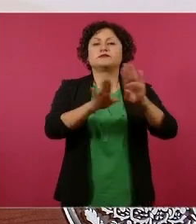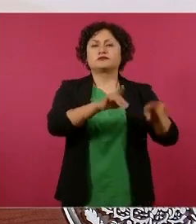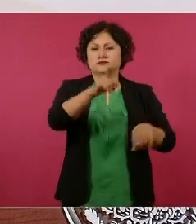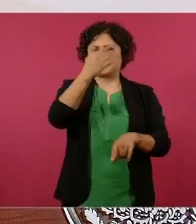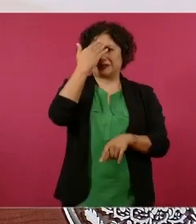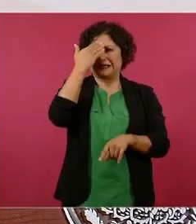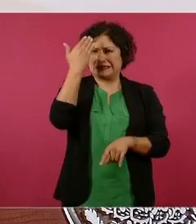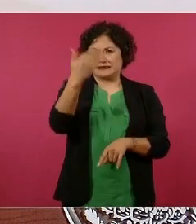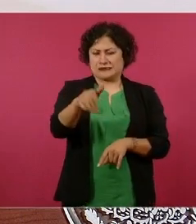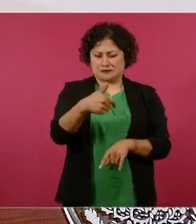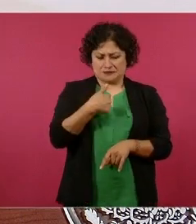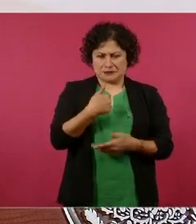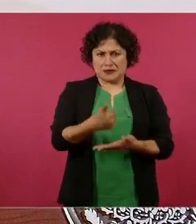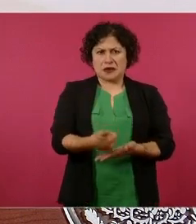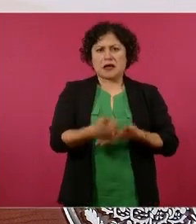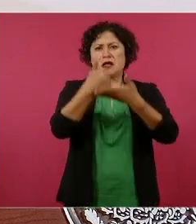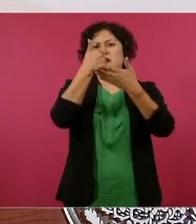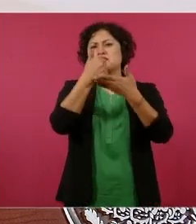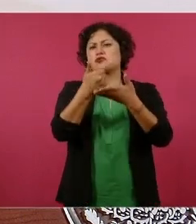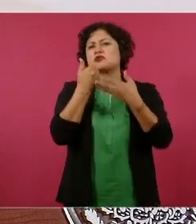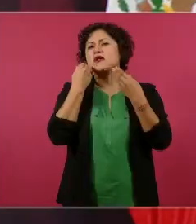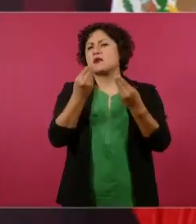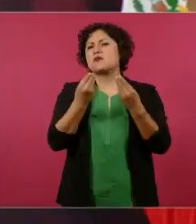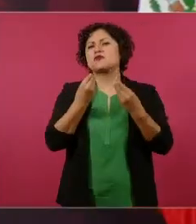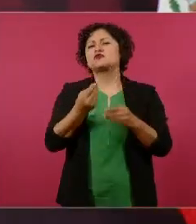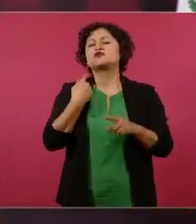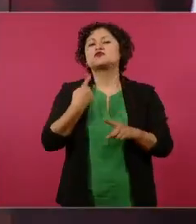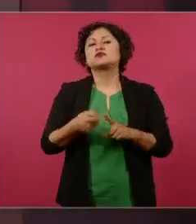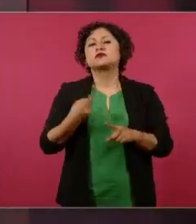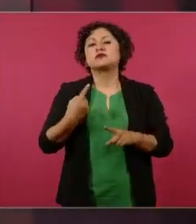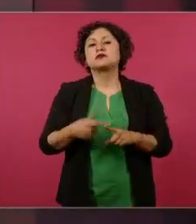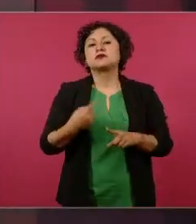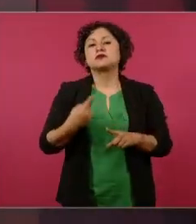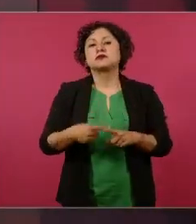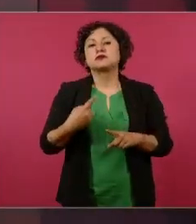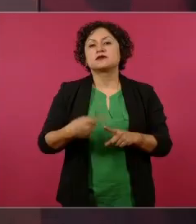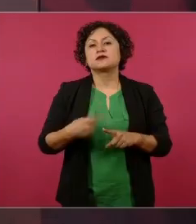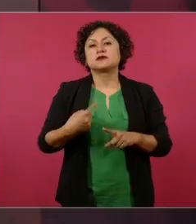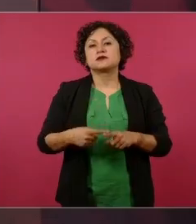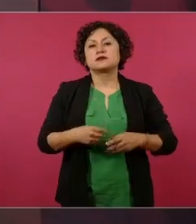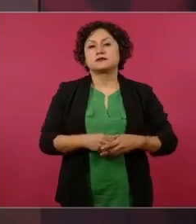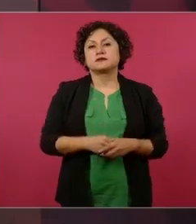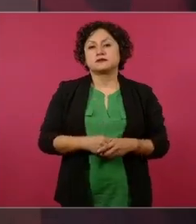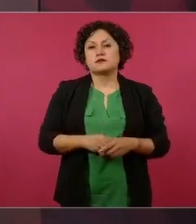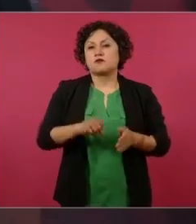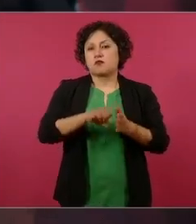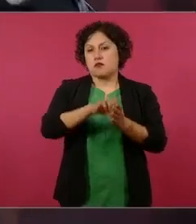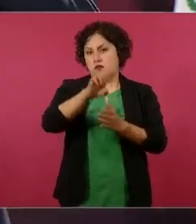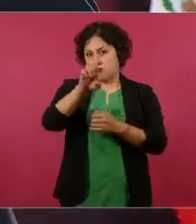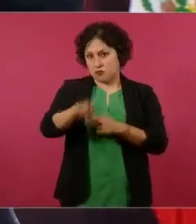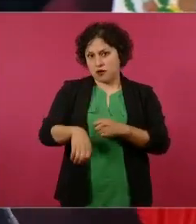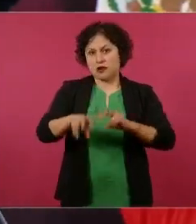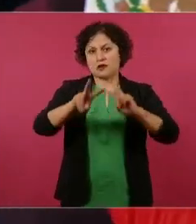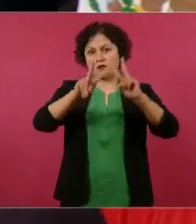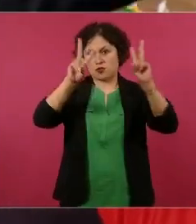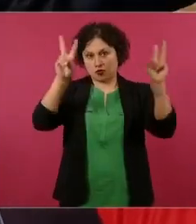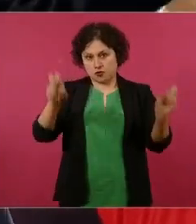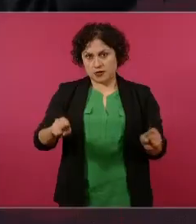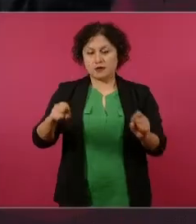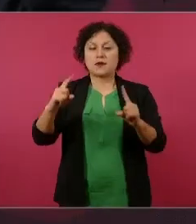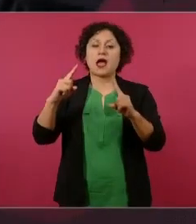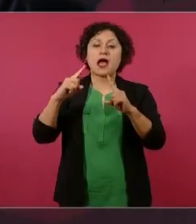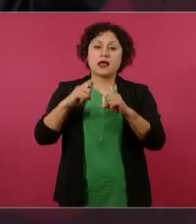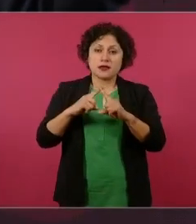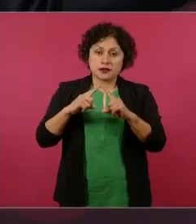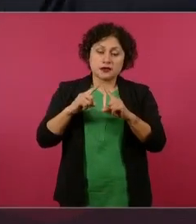¿Quién me ayuda más en cuanto a las iglesias? Pues hay respeto,